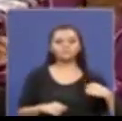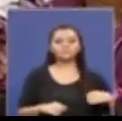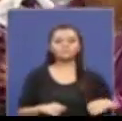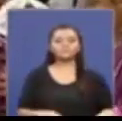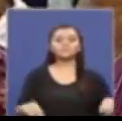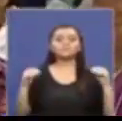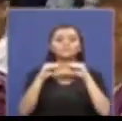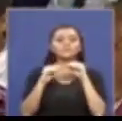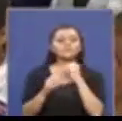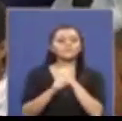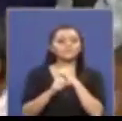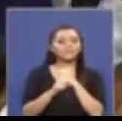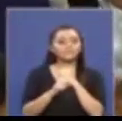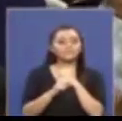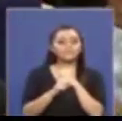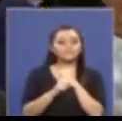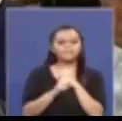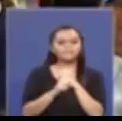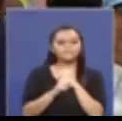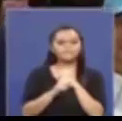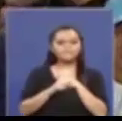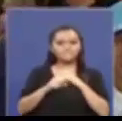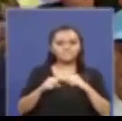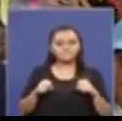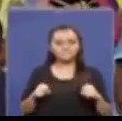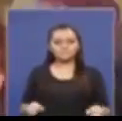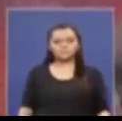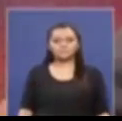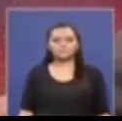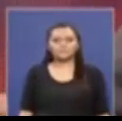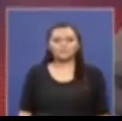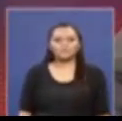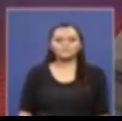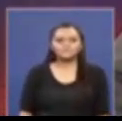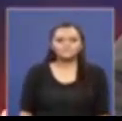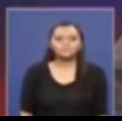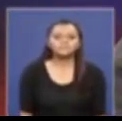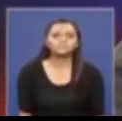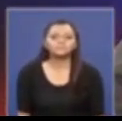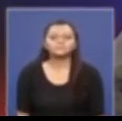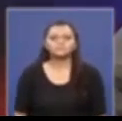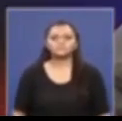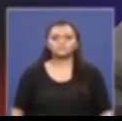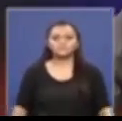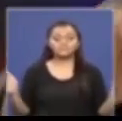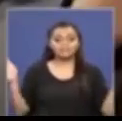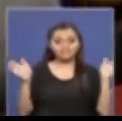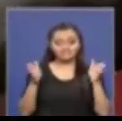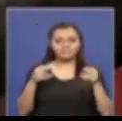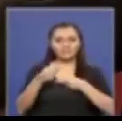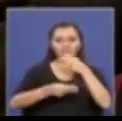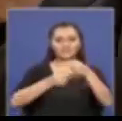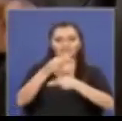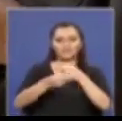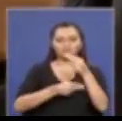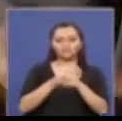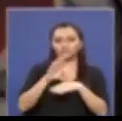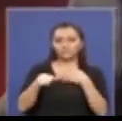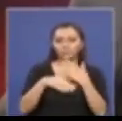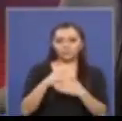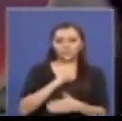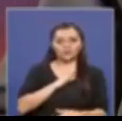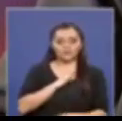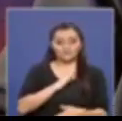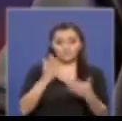Líneas de acción. Es por el lado de la oferta. Optimización de generación térmica. Prácticamente vamos a acabar